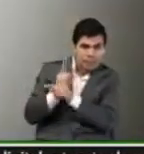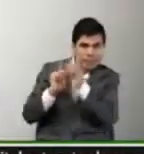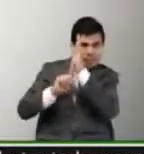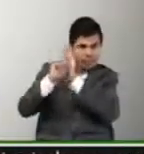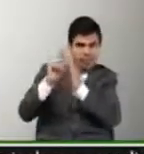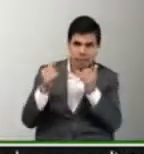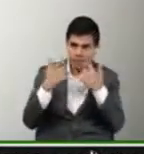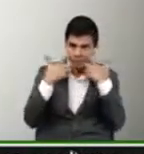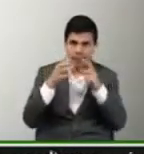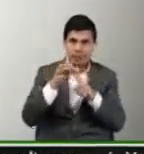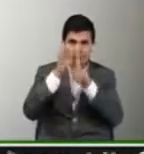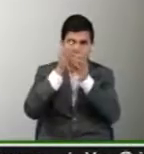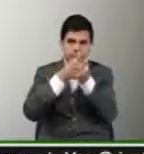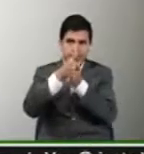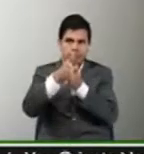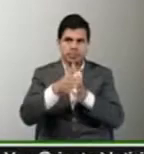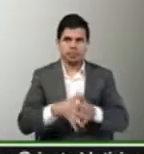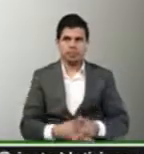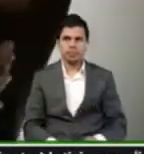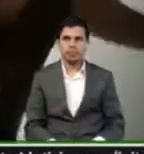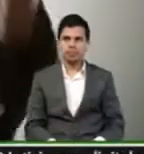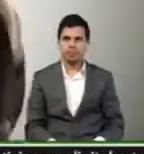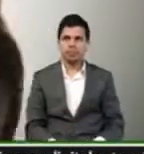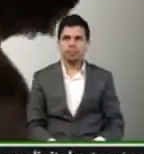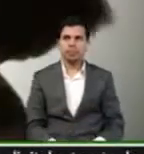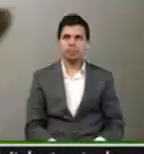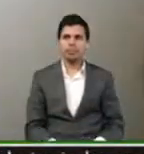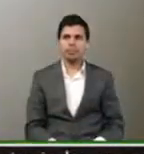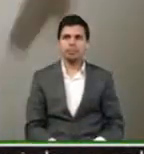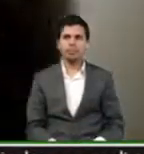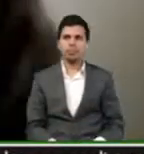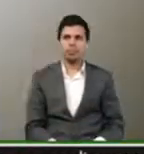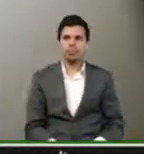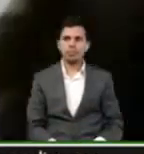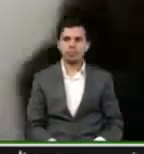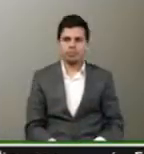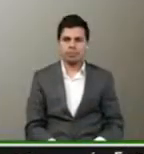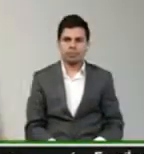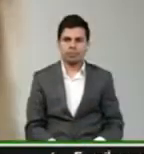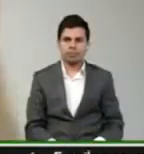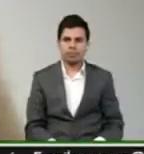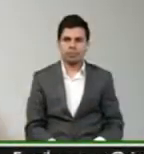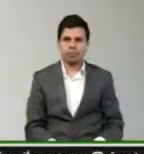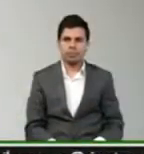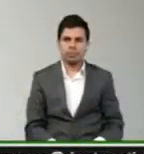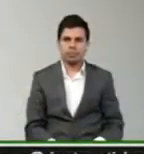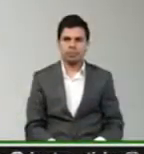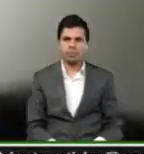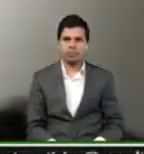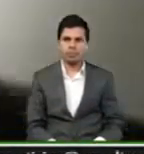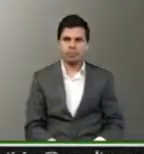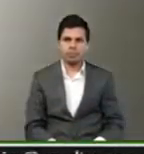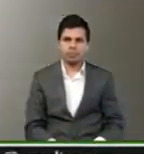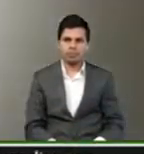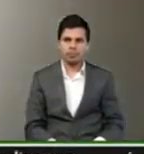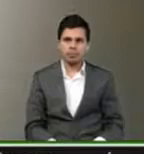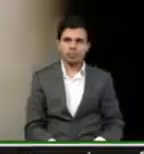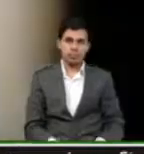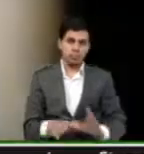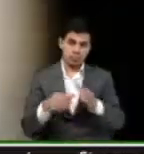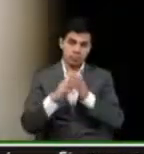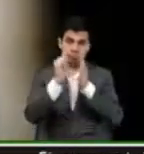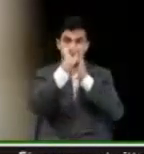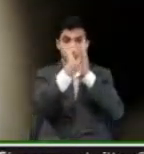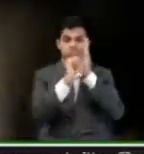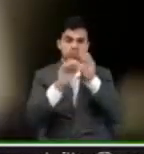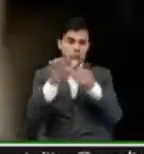puedes exigirme ni decirme a dónde ir, cómo vestirme. La agenda de la agrupación estará